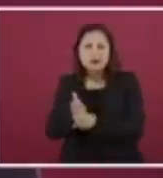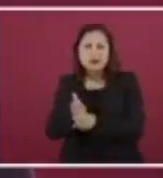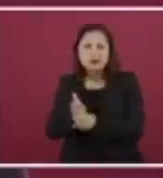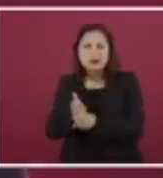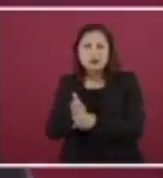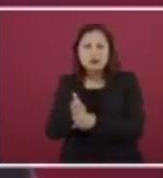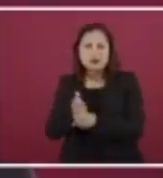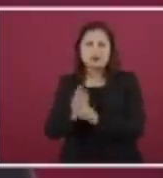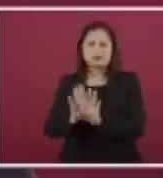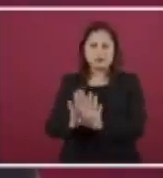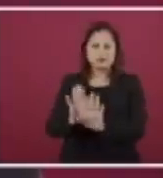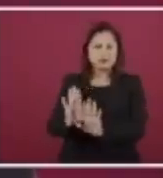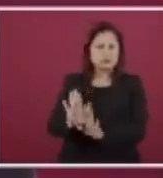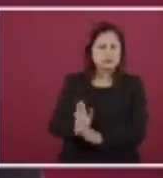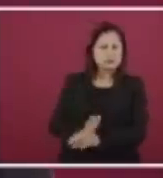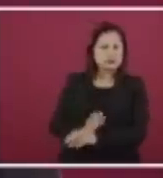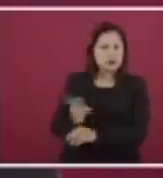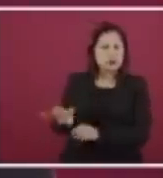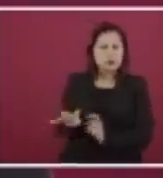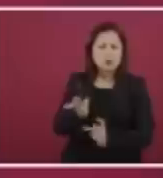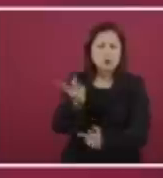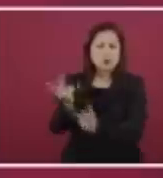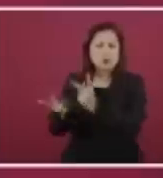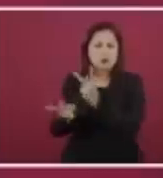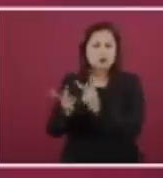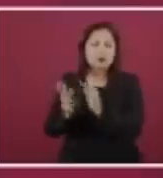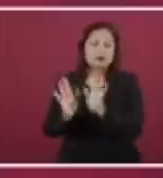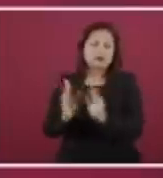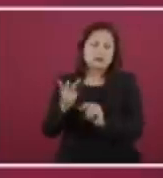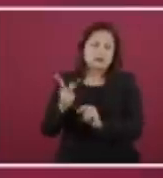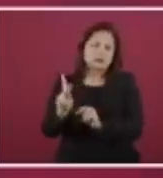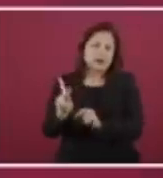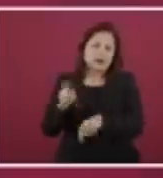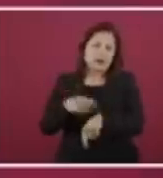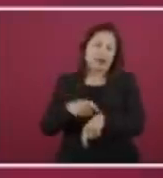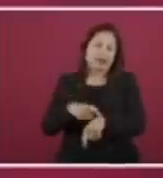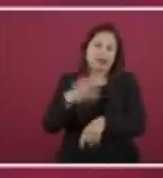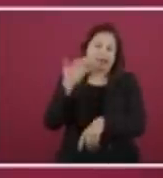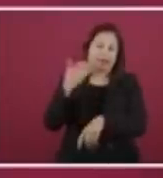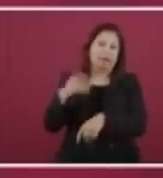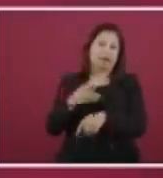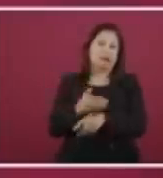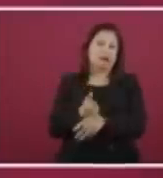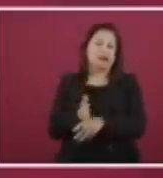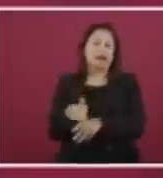pedí información. ¿Qué pasa? Que se pasó el tiempo, porque quería yo decir aquí,